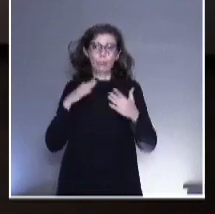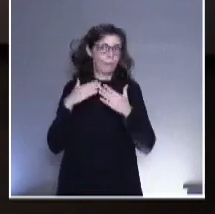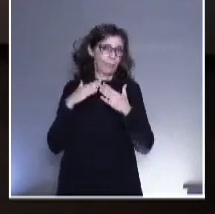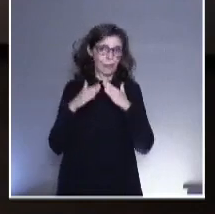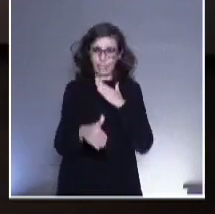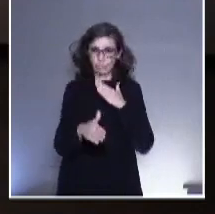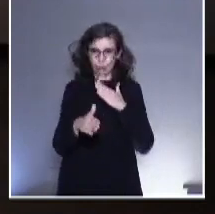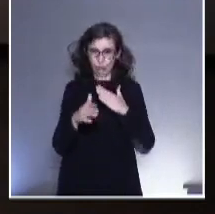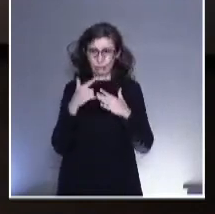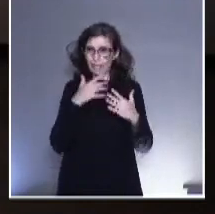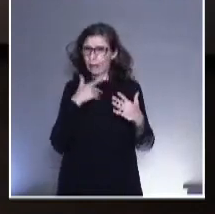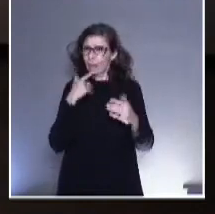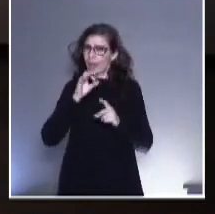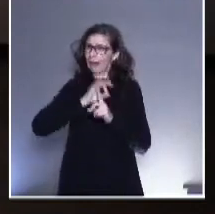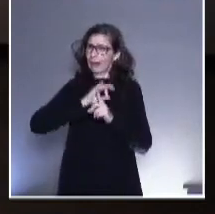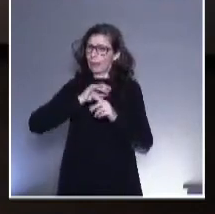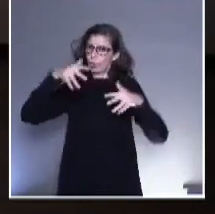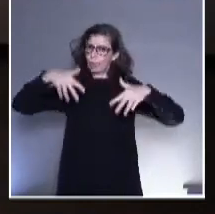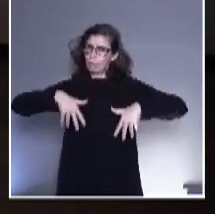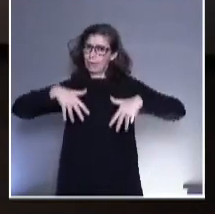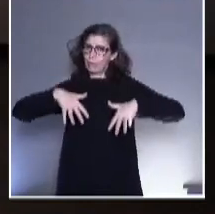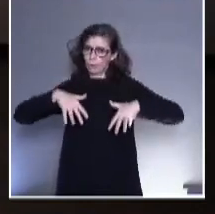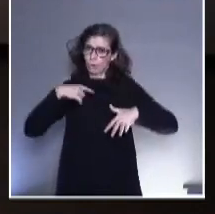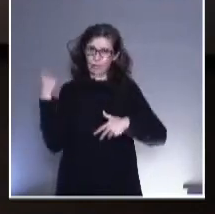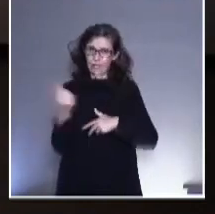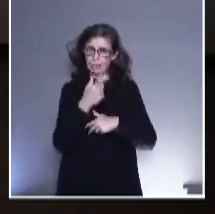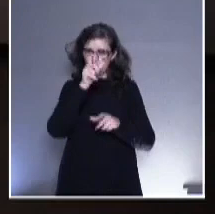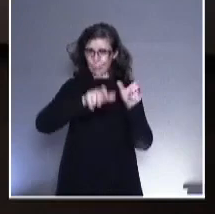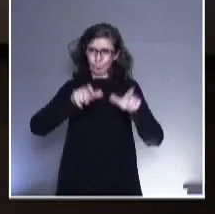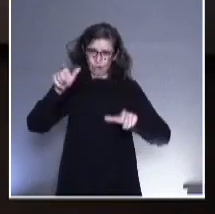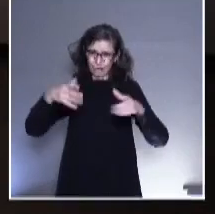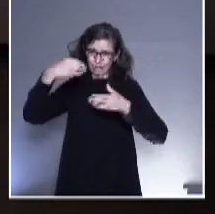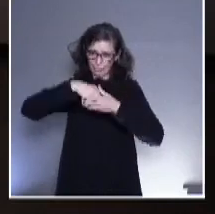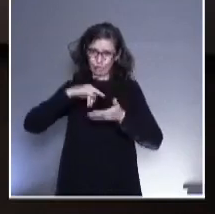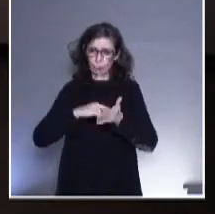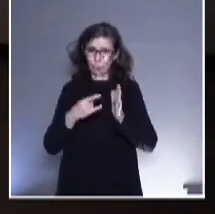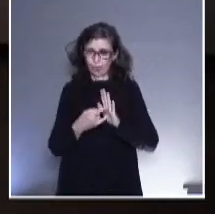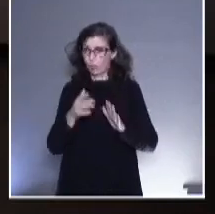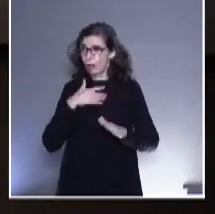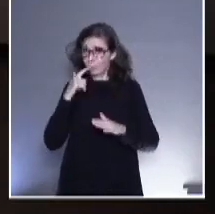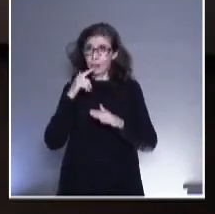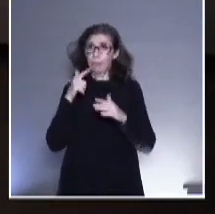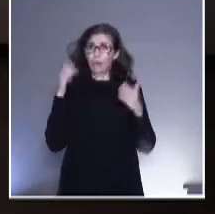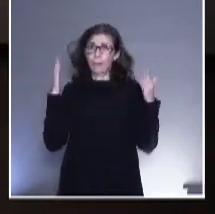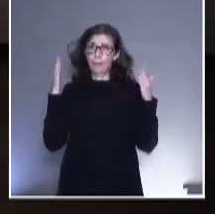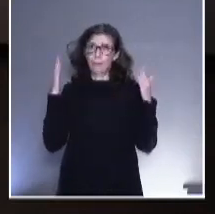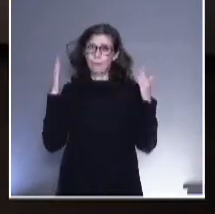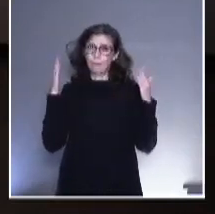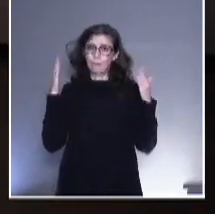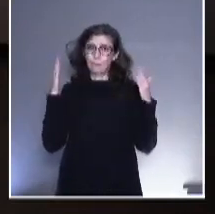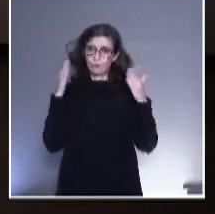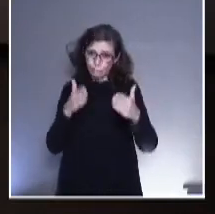el grado de implicación de las personas en el proyecto. mantener enfocado el proyecto